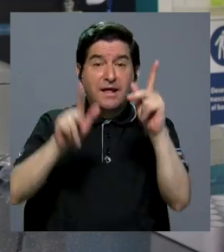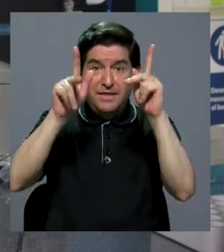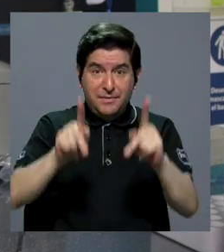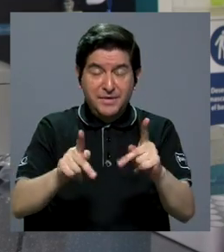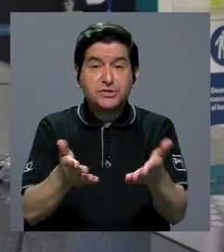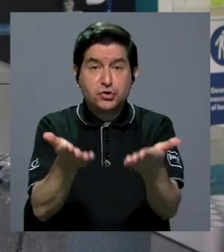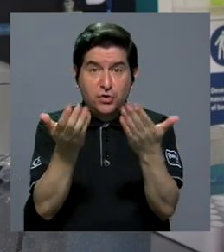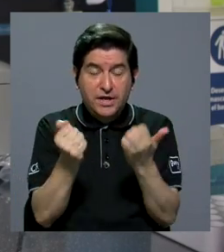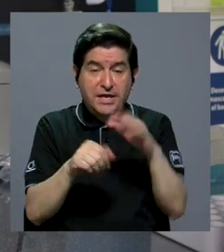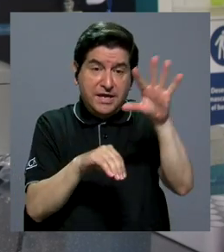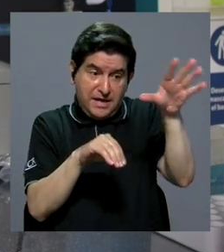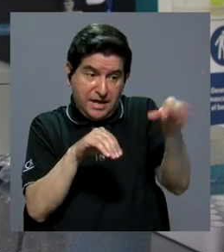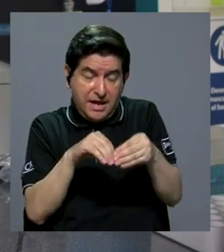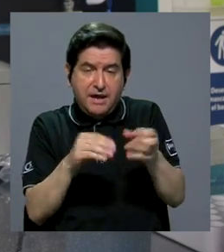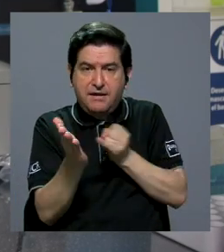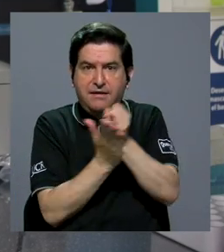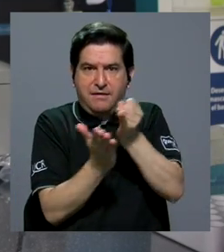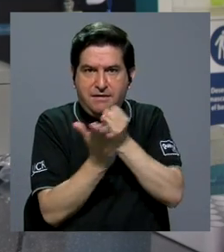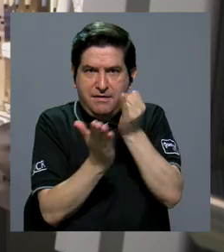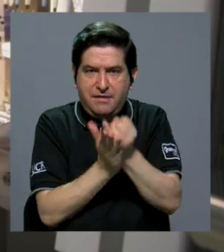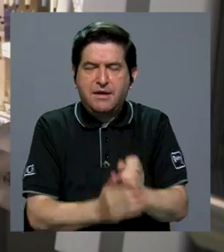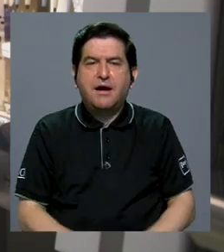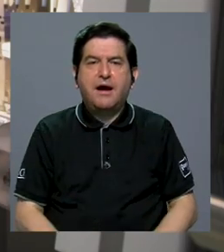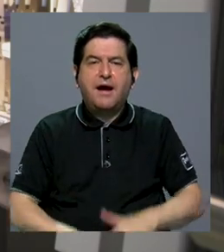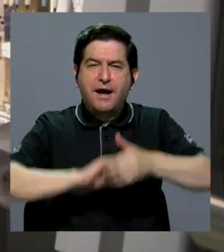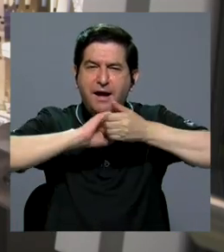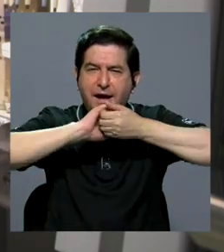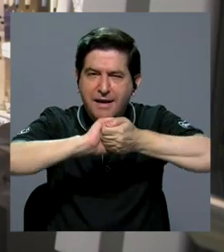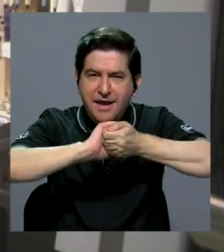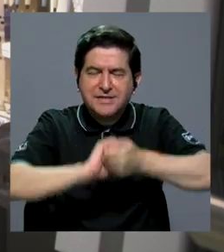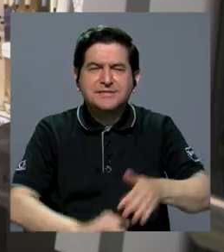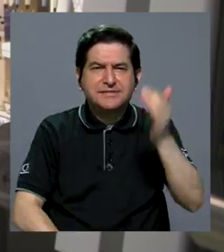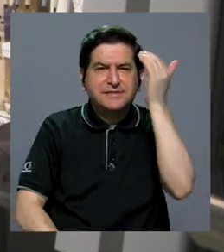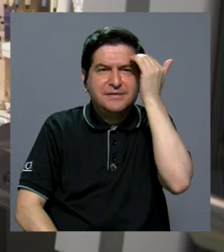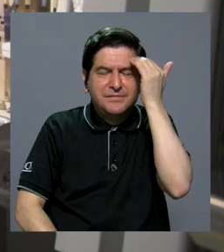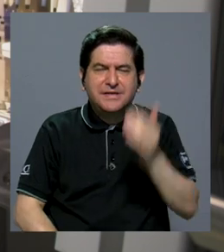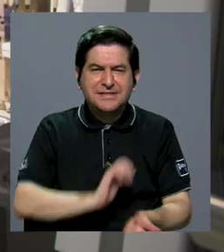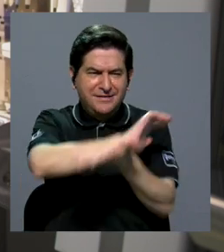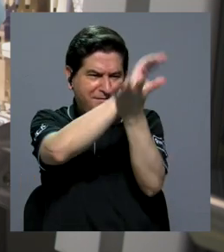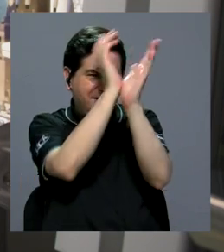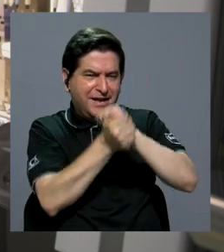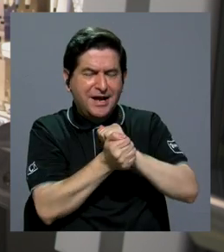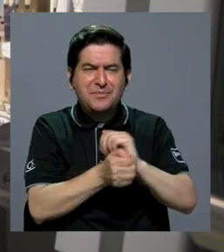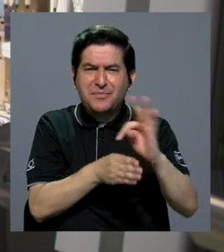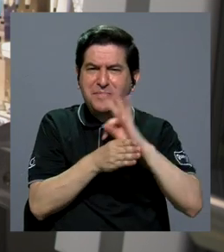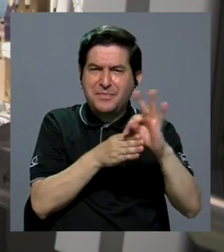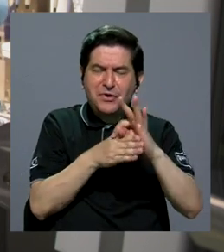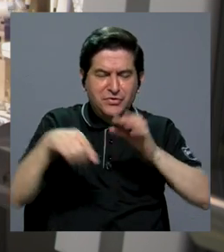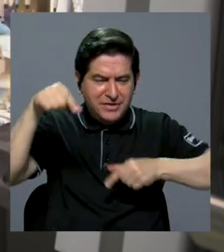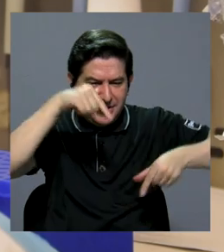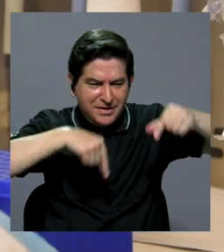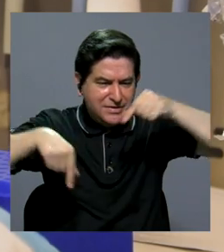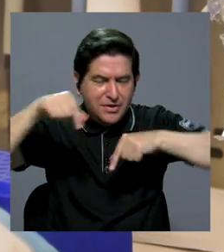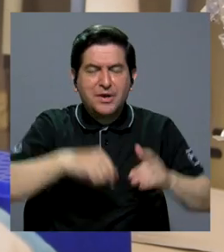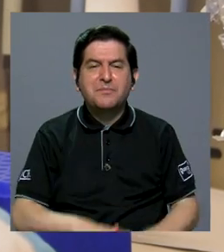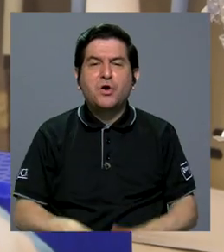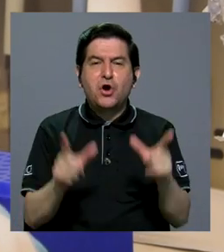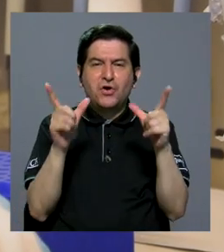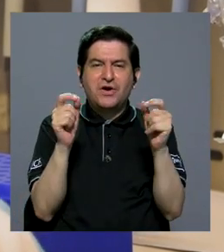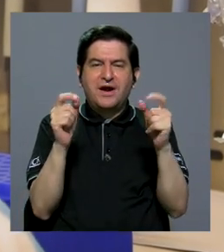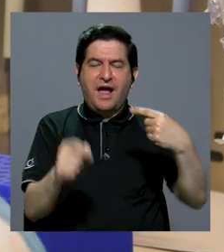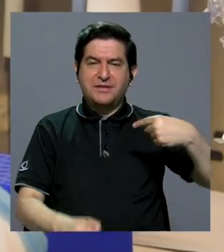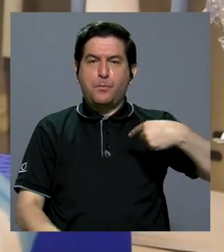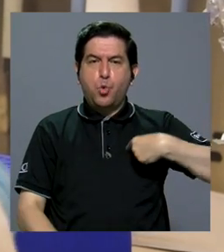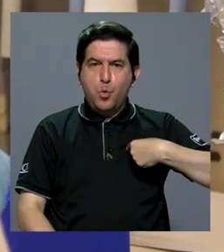paciente que desee sumarse a esta investigación será un aliado para conocer los cambios que el tratamiento quimioterapéutico del cáncer